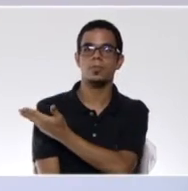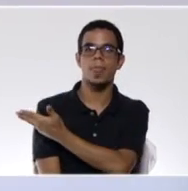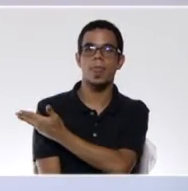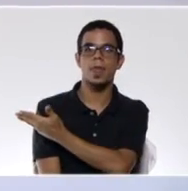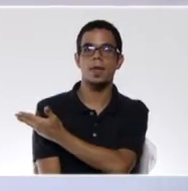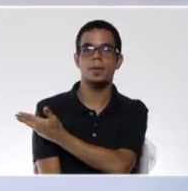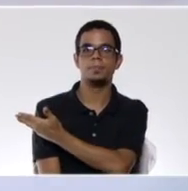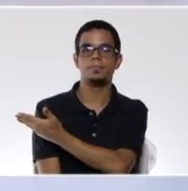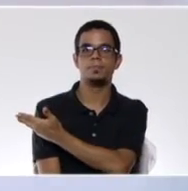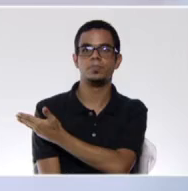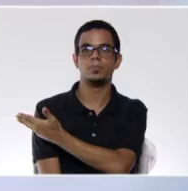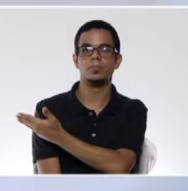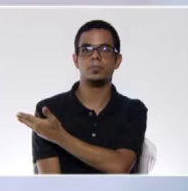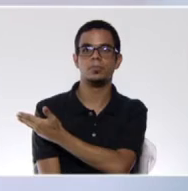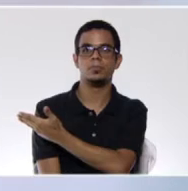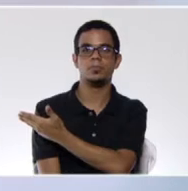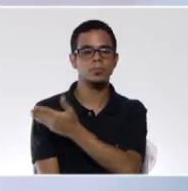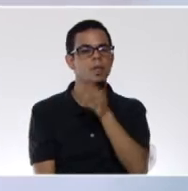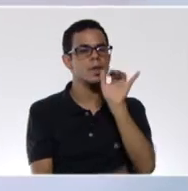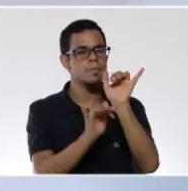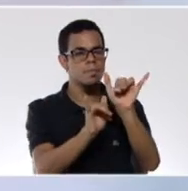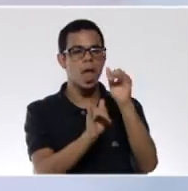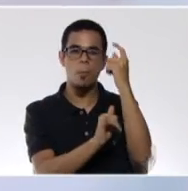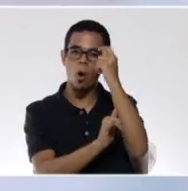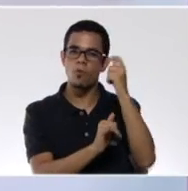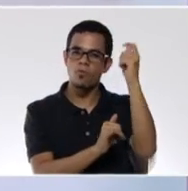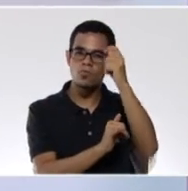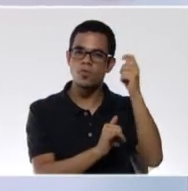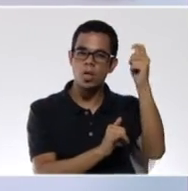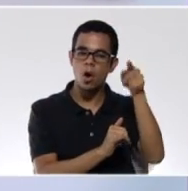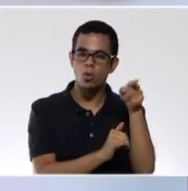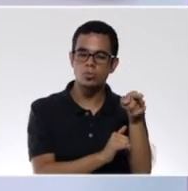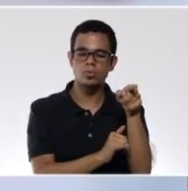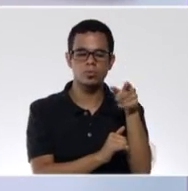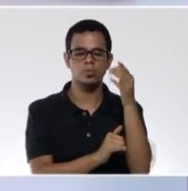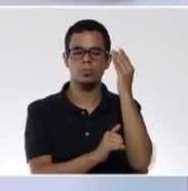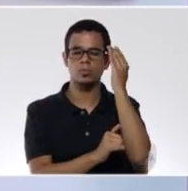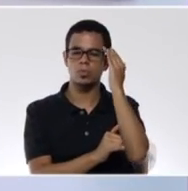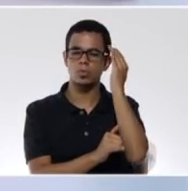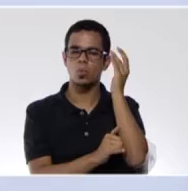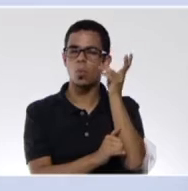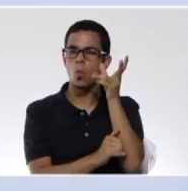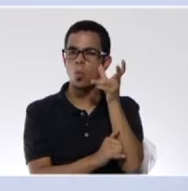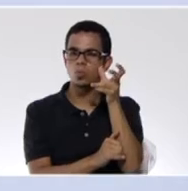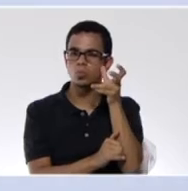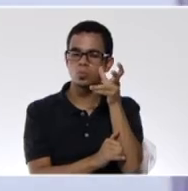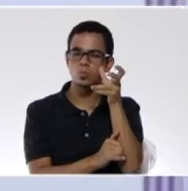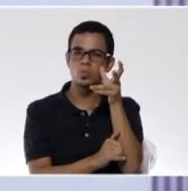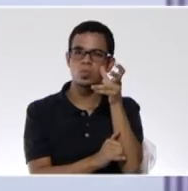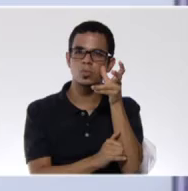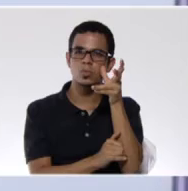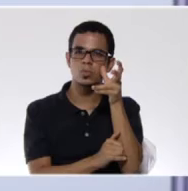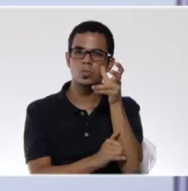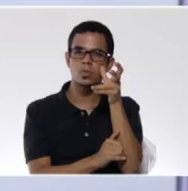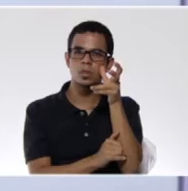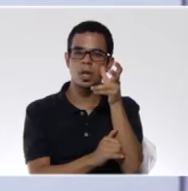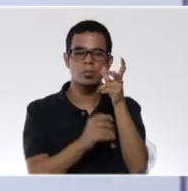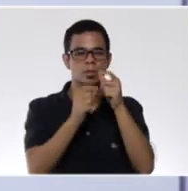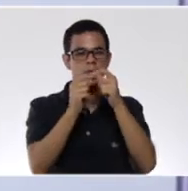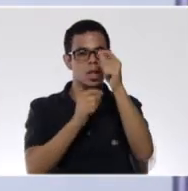Pitágoras escuchaba estas melodías, que como pueden ver las varas metálicas tienen distintas